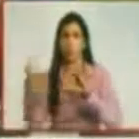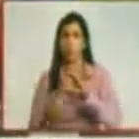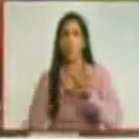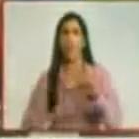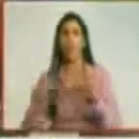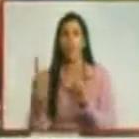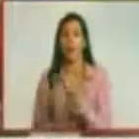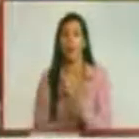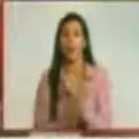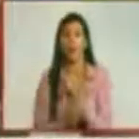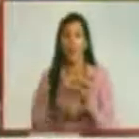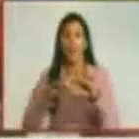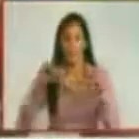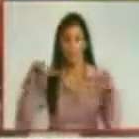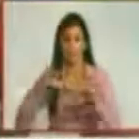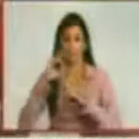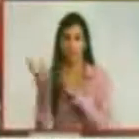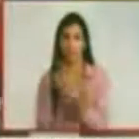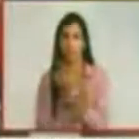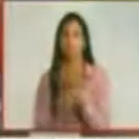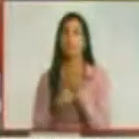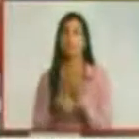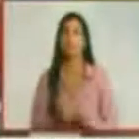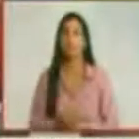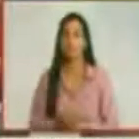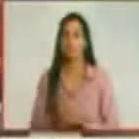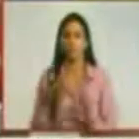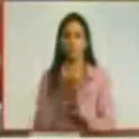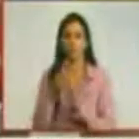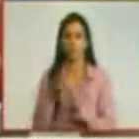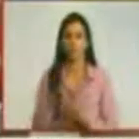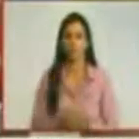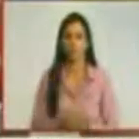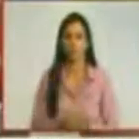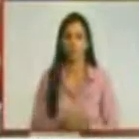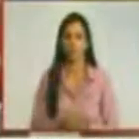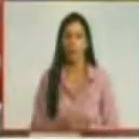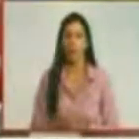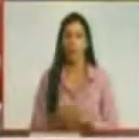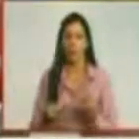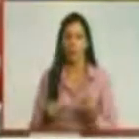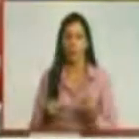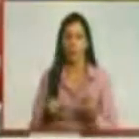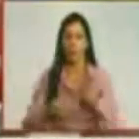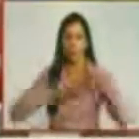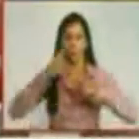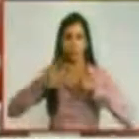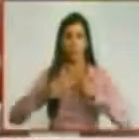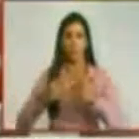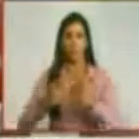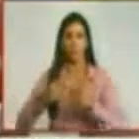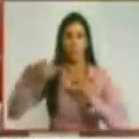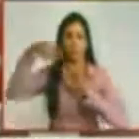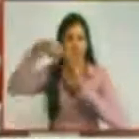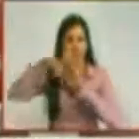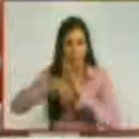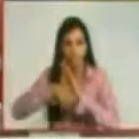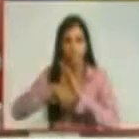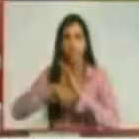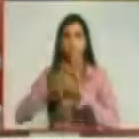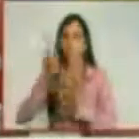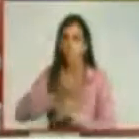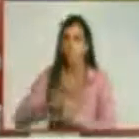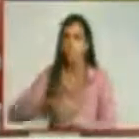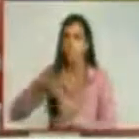manera que nosotros vamos, en este sentido, en un proceso de profundización del uso